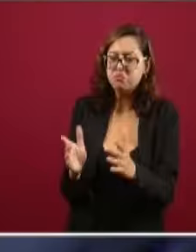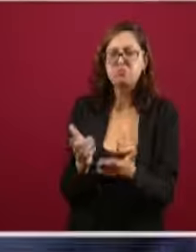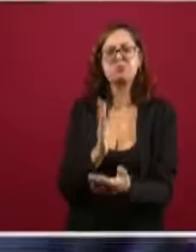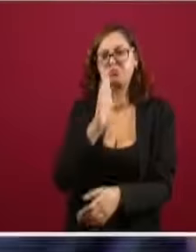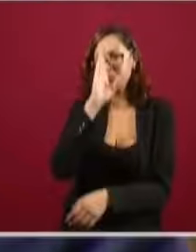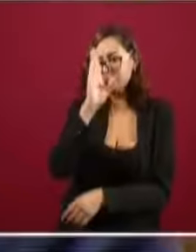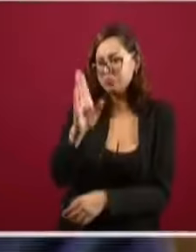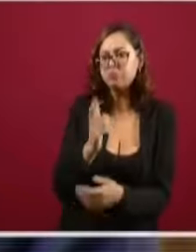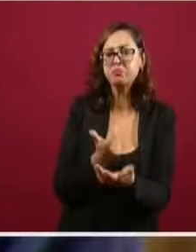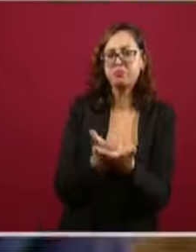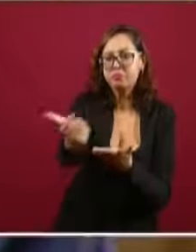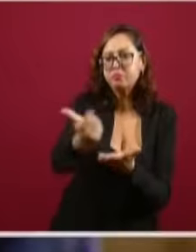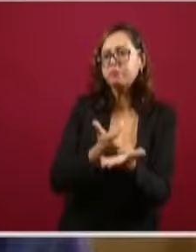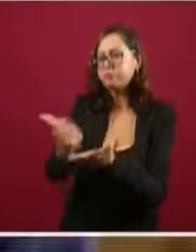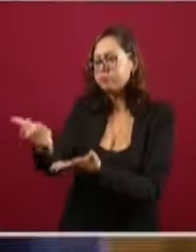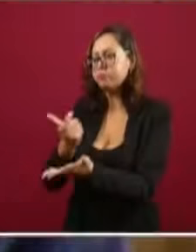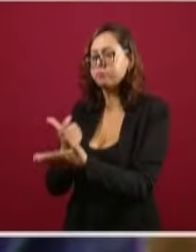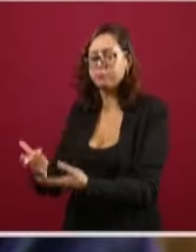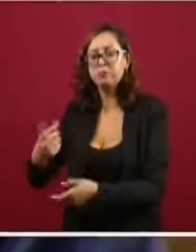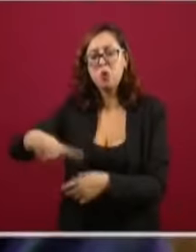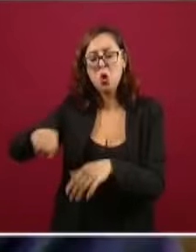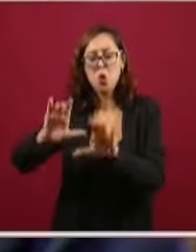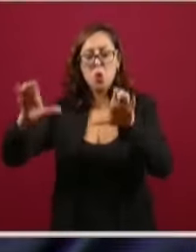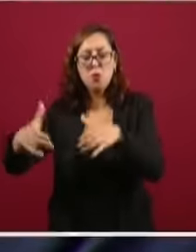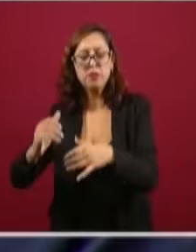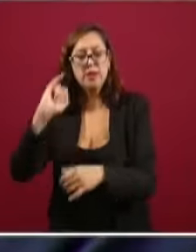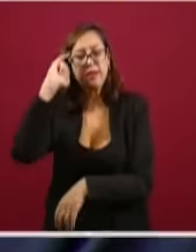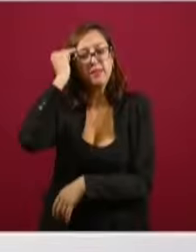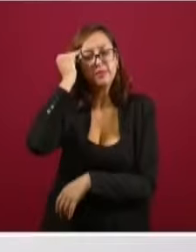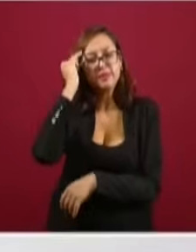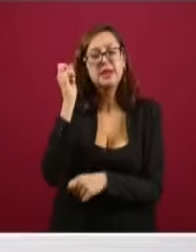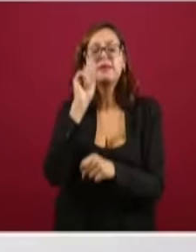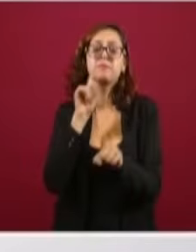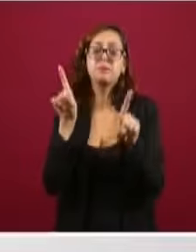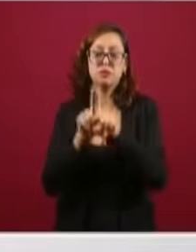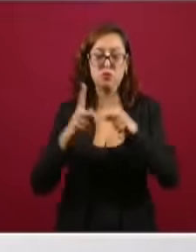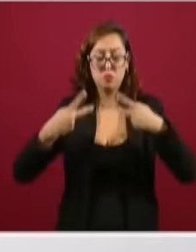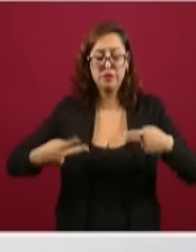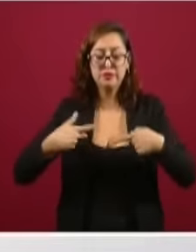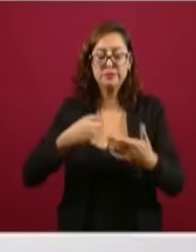estaban al servicio de los funcionarios públicos. Noticias TVT.